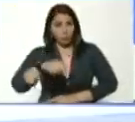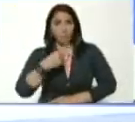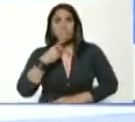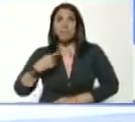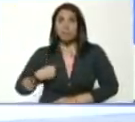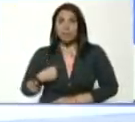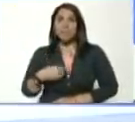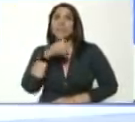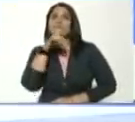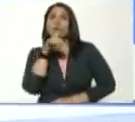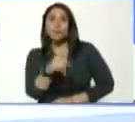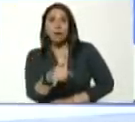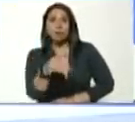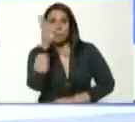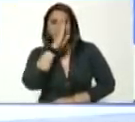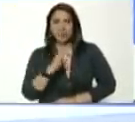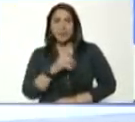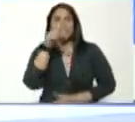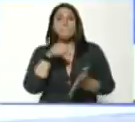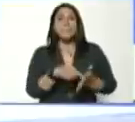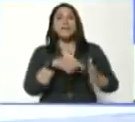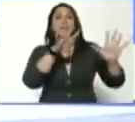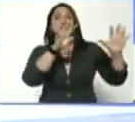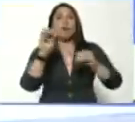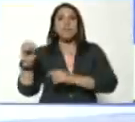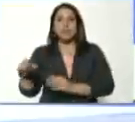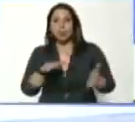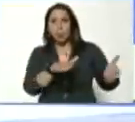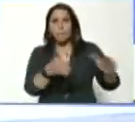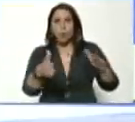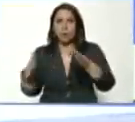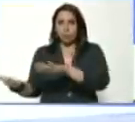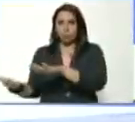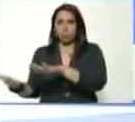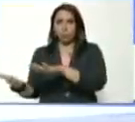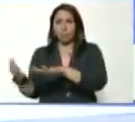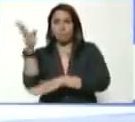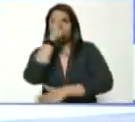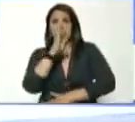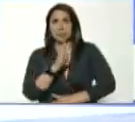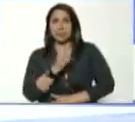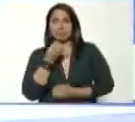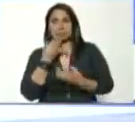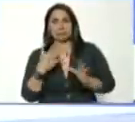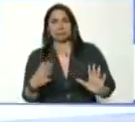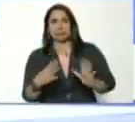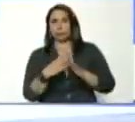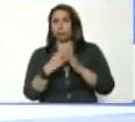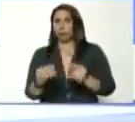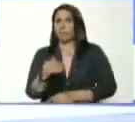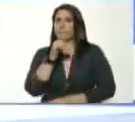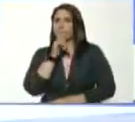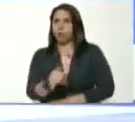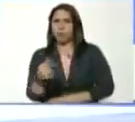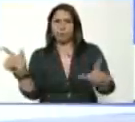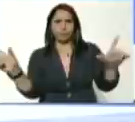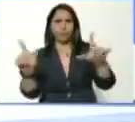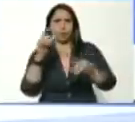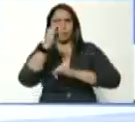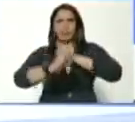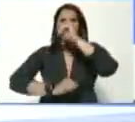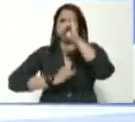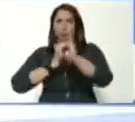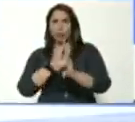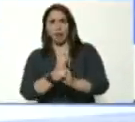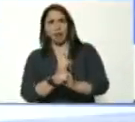estaban reportando 1.900 fallecidos. Y bueno, todos los reportajes de las televisoras